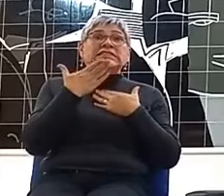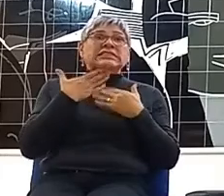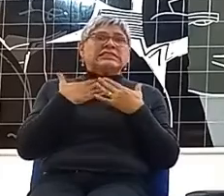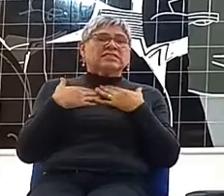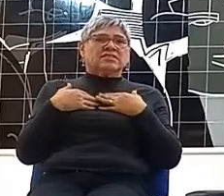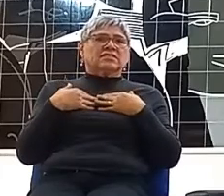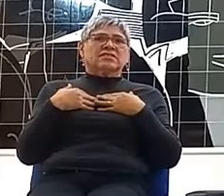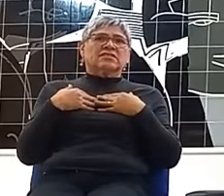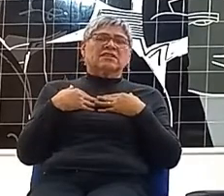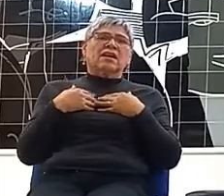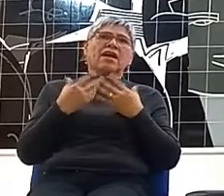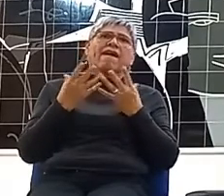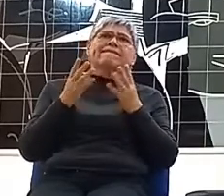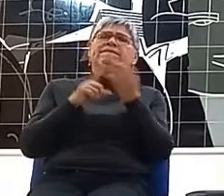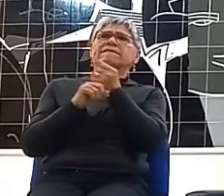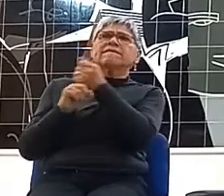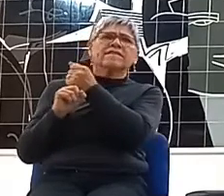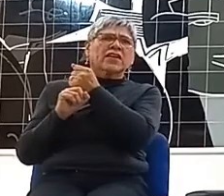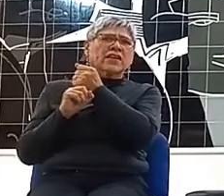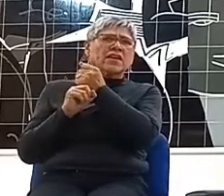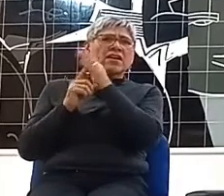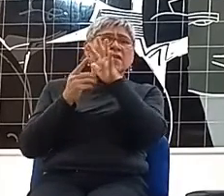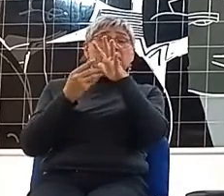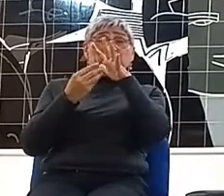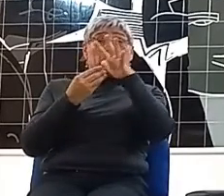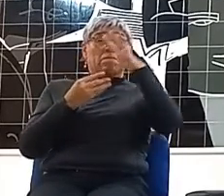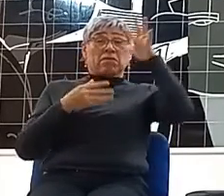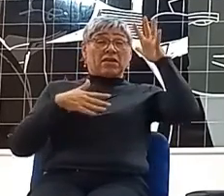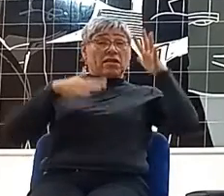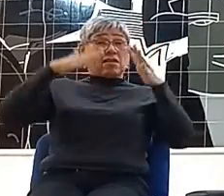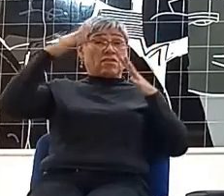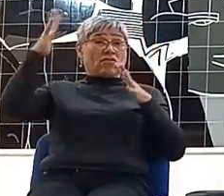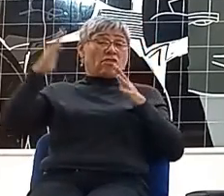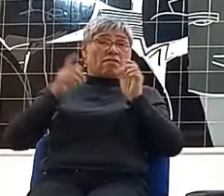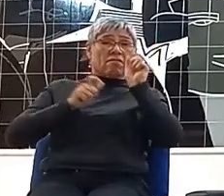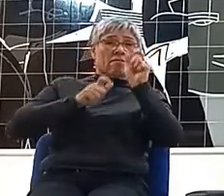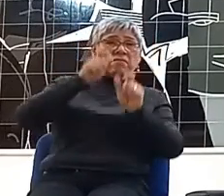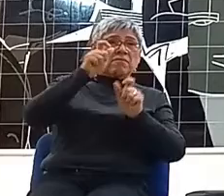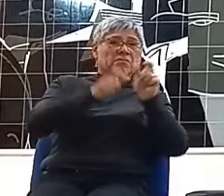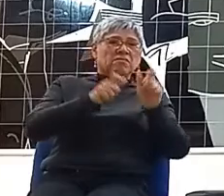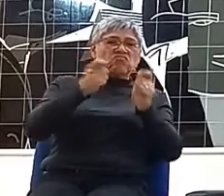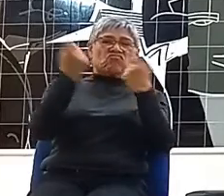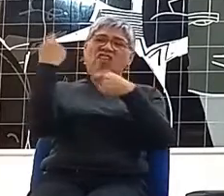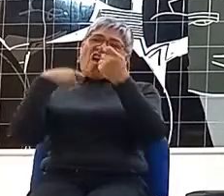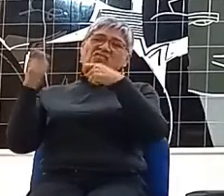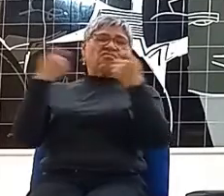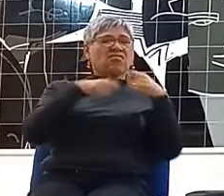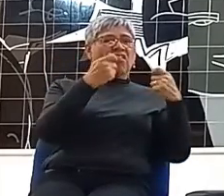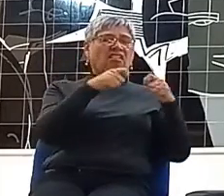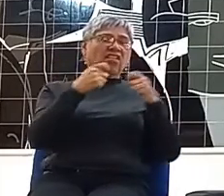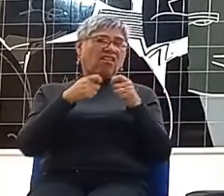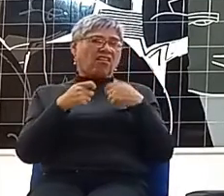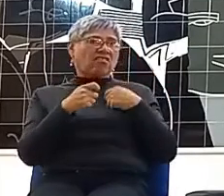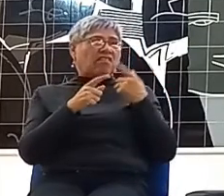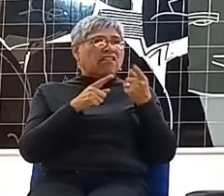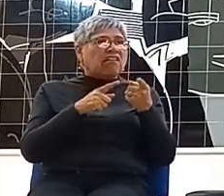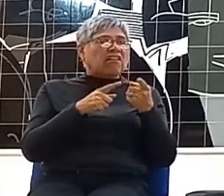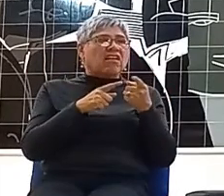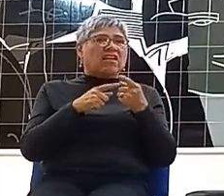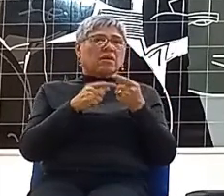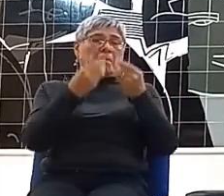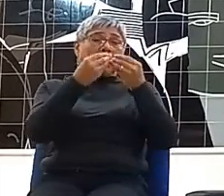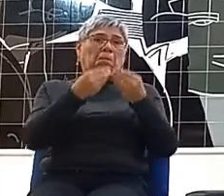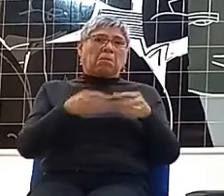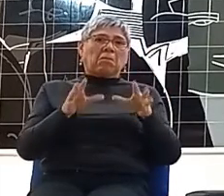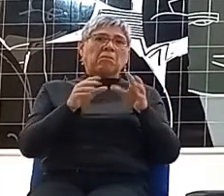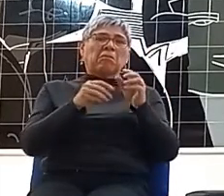Ansiosos de alcanzar el brillo cegador de las gentes de negocios, invierten en